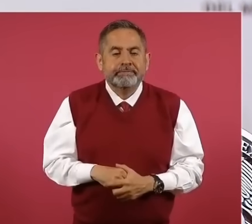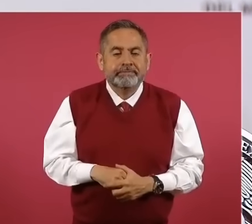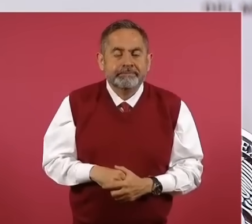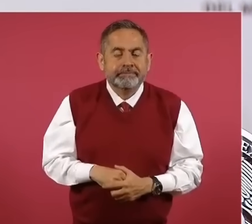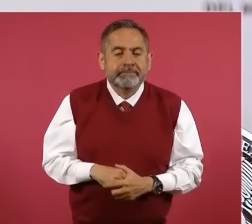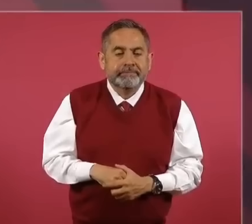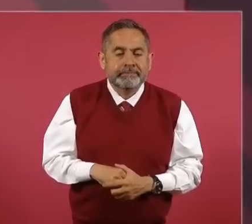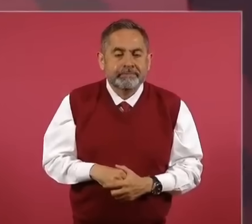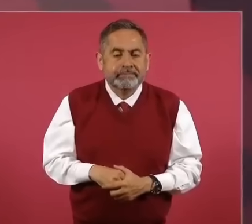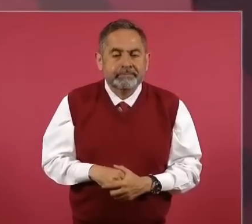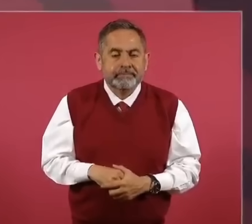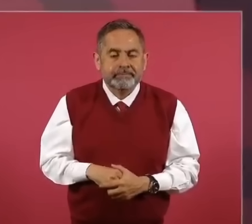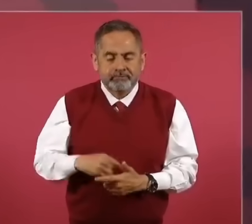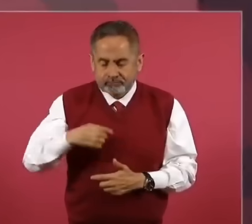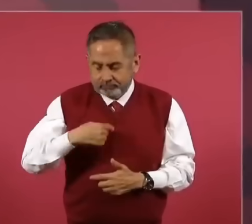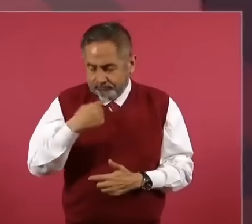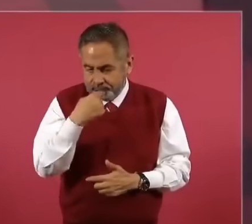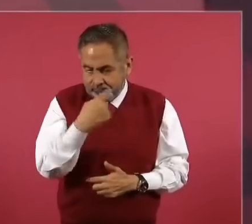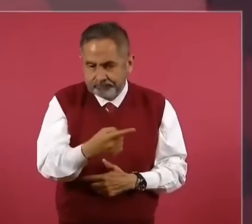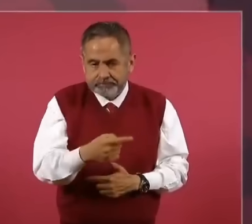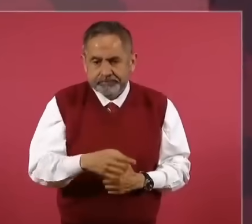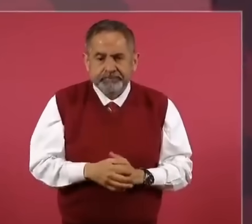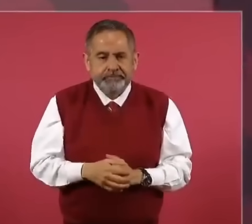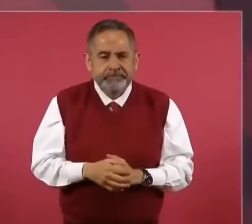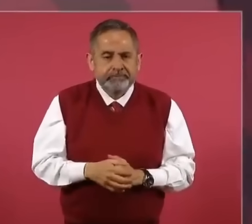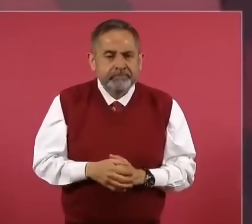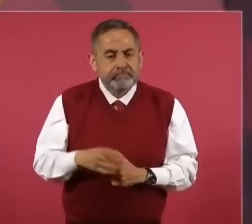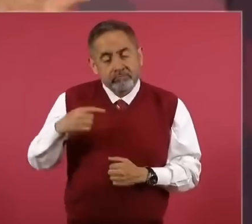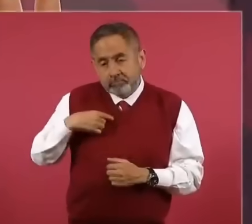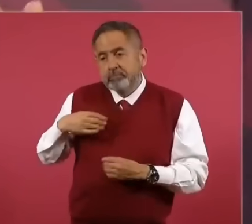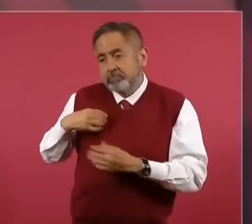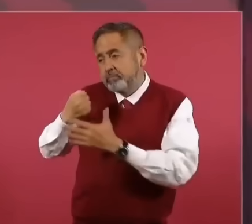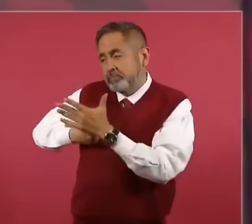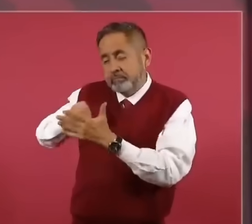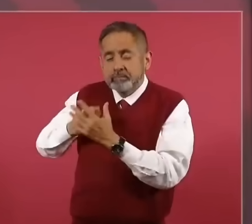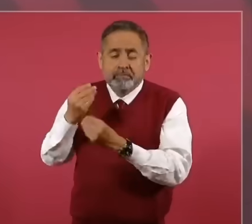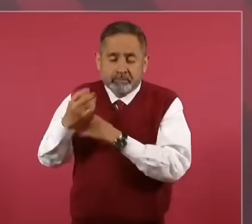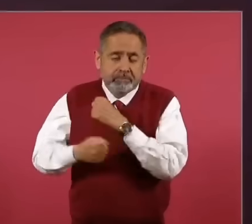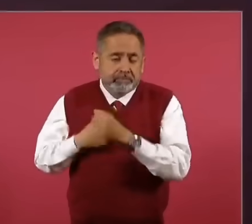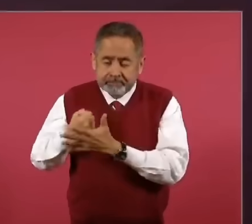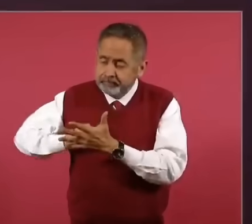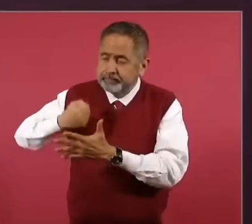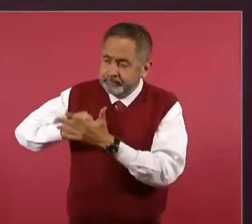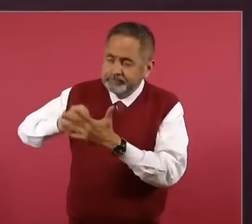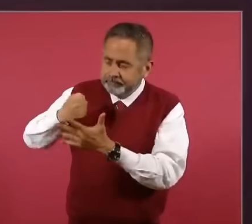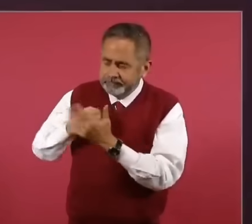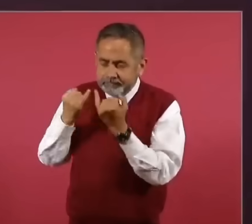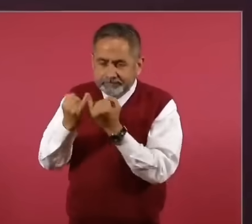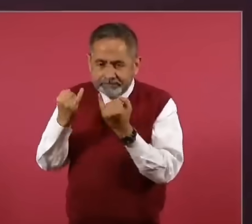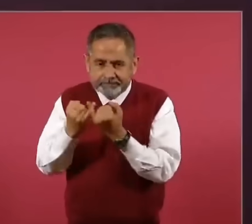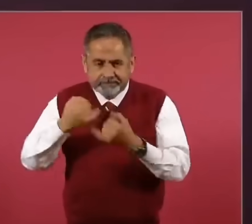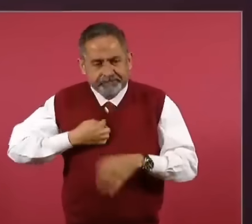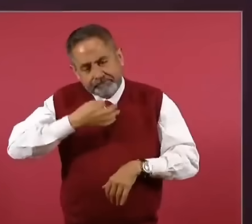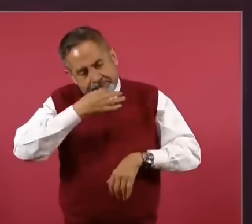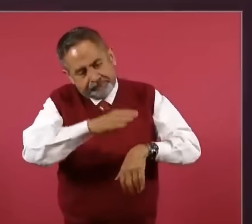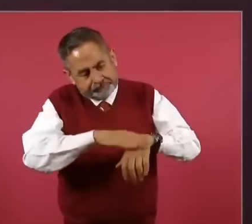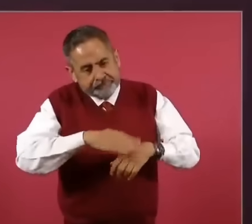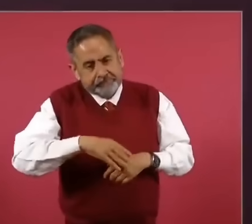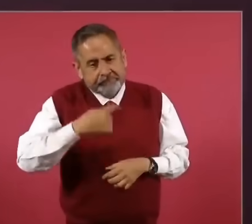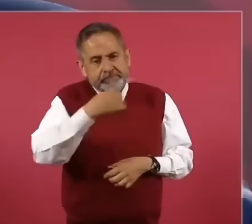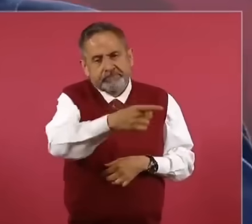que se los digo porque luché durante muchos años, ¿sí?, contra el régimen.